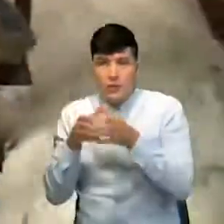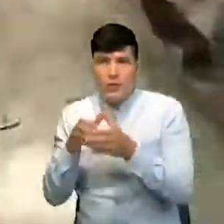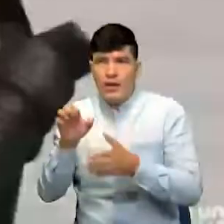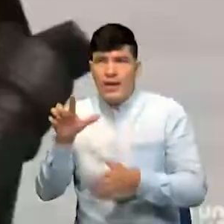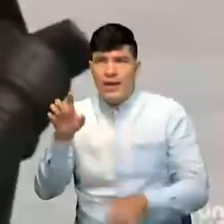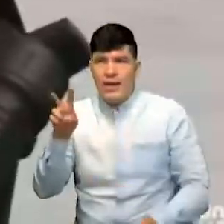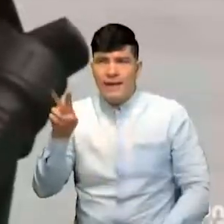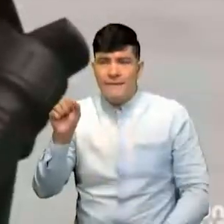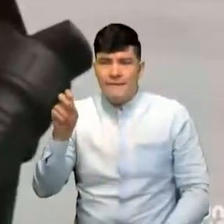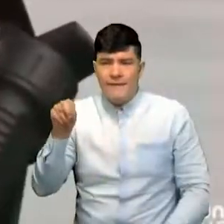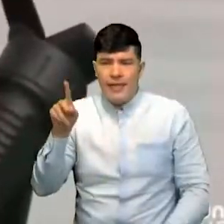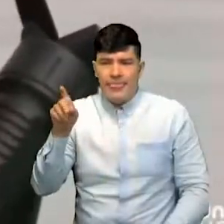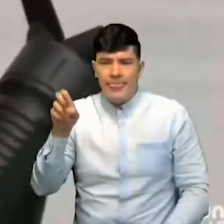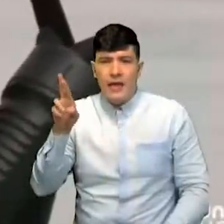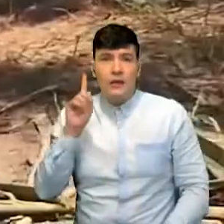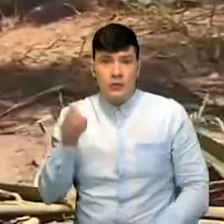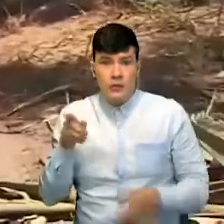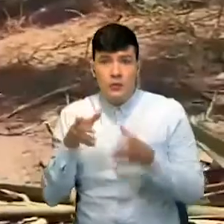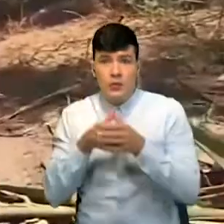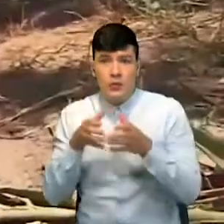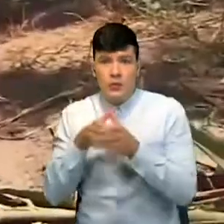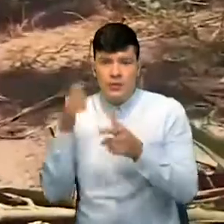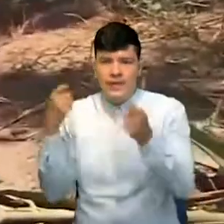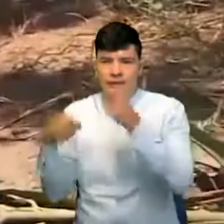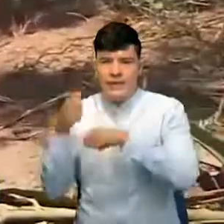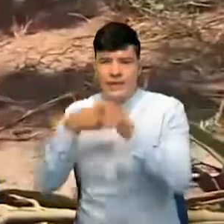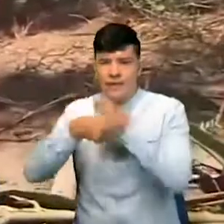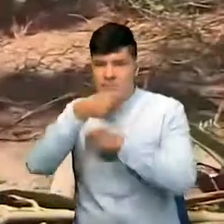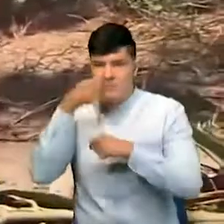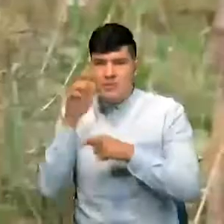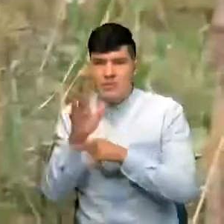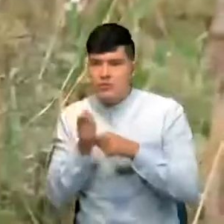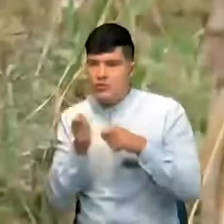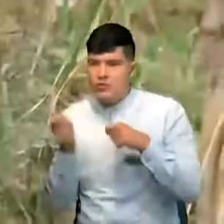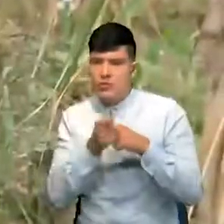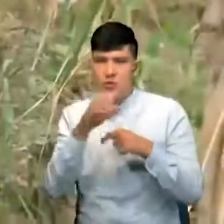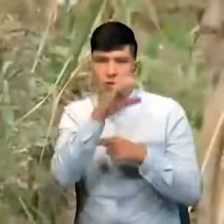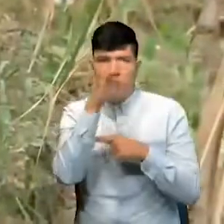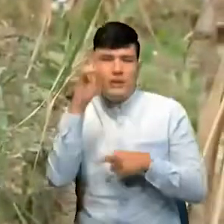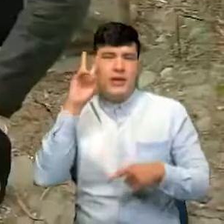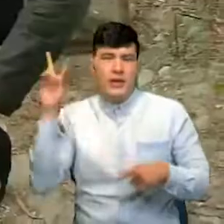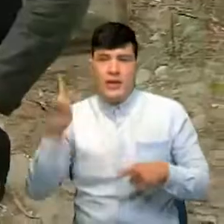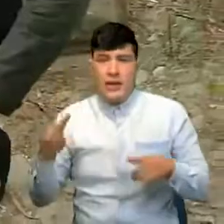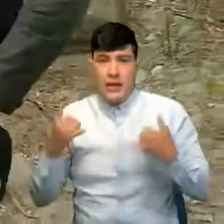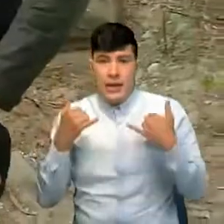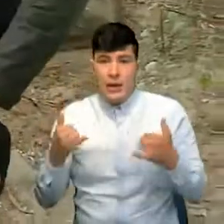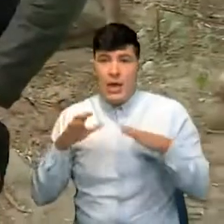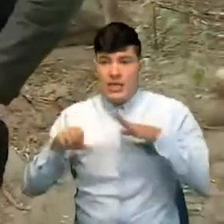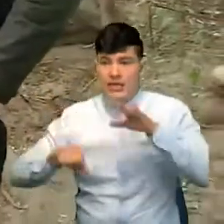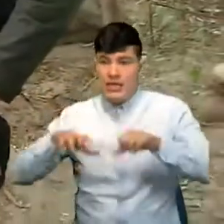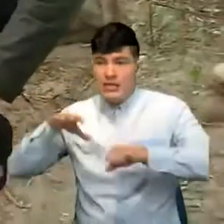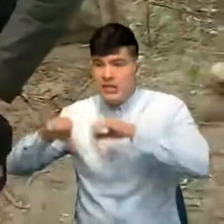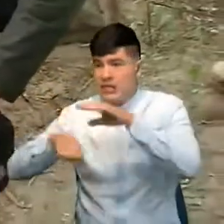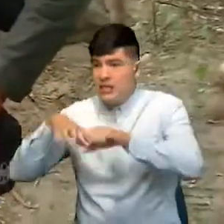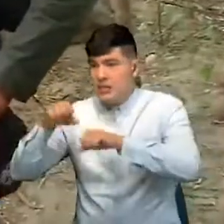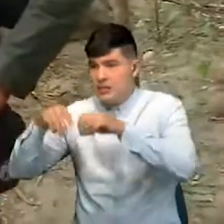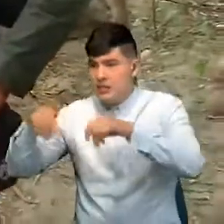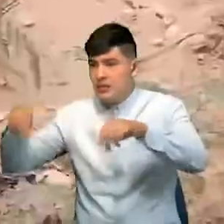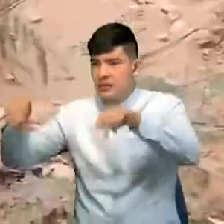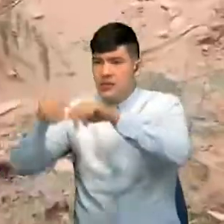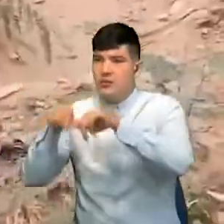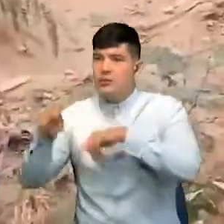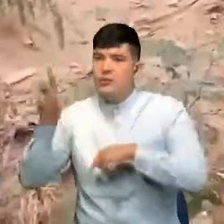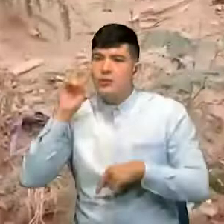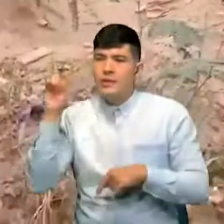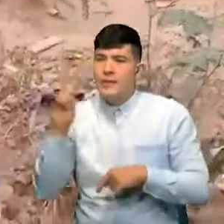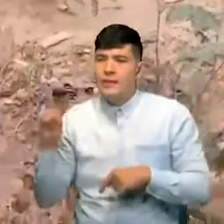der opera con redes del narcotráfico a partir de la frontera con colombia pero se ha extendido en tierras adentro venezolanas controlando